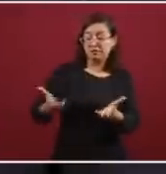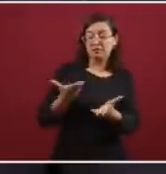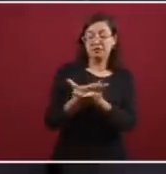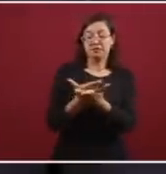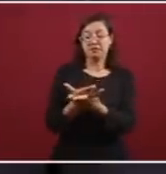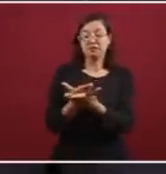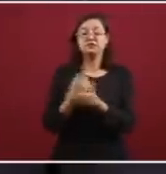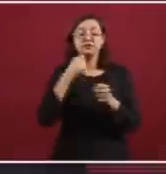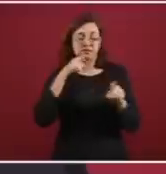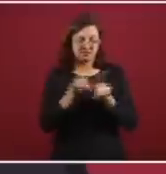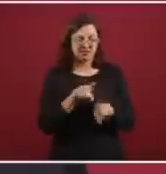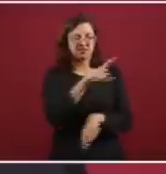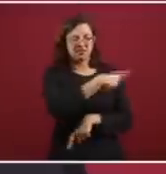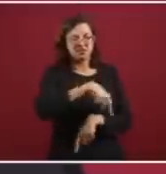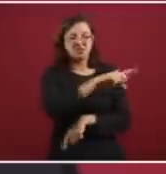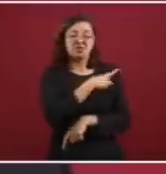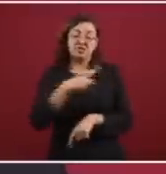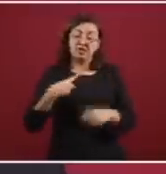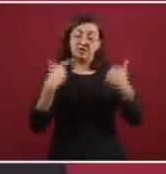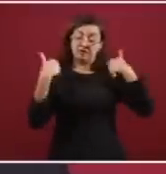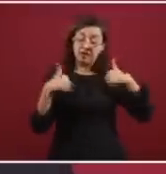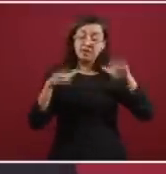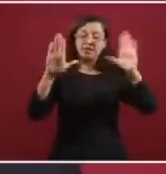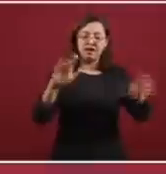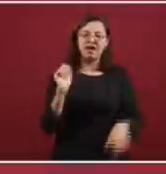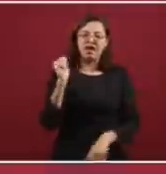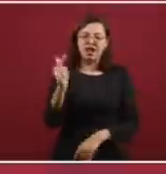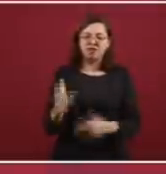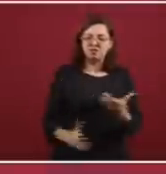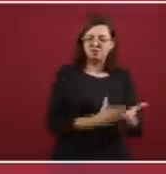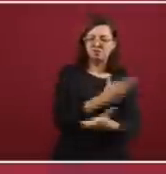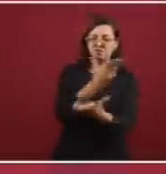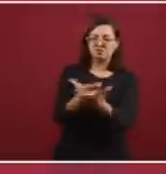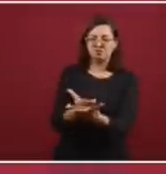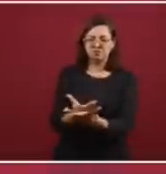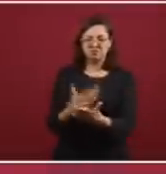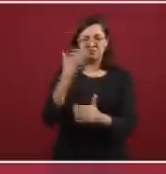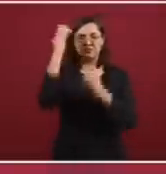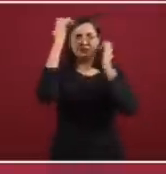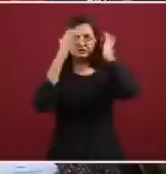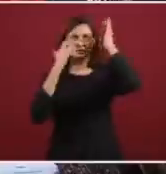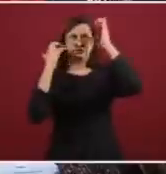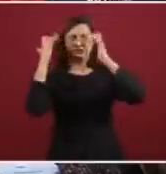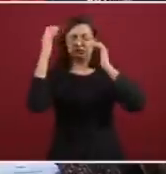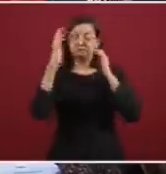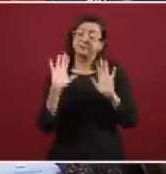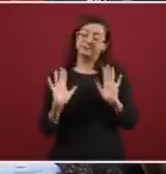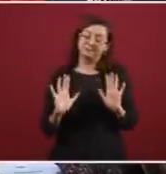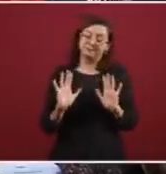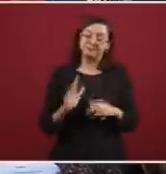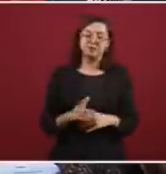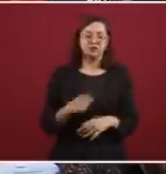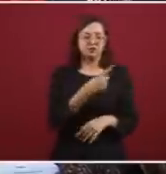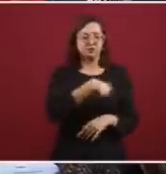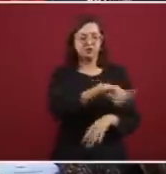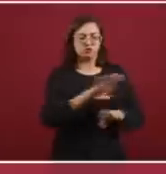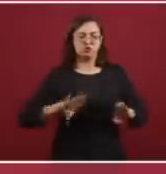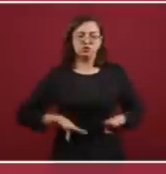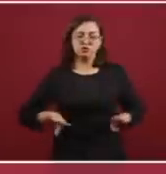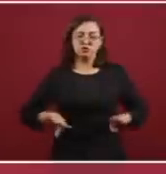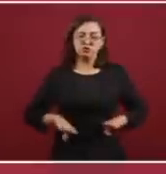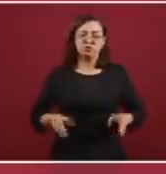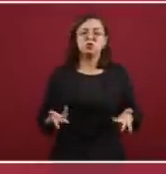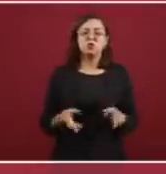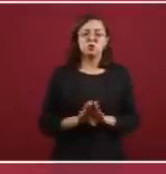ahí queda eso, ¿no? Para que también se haga una reflexión del comportamiento de los